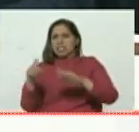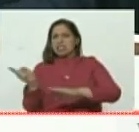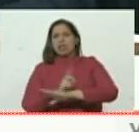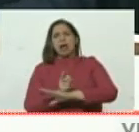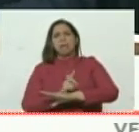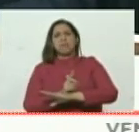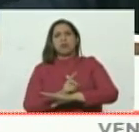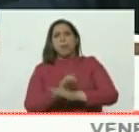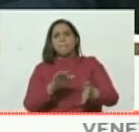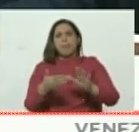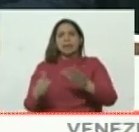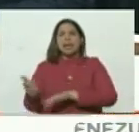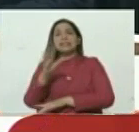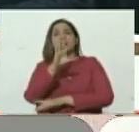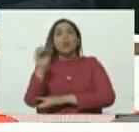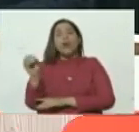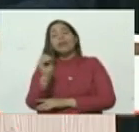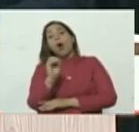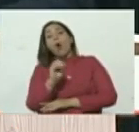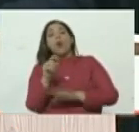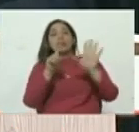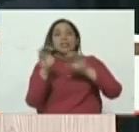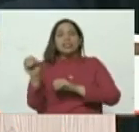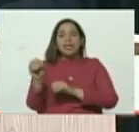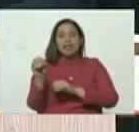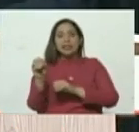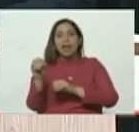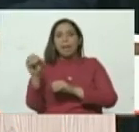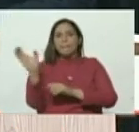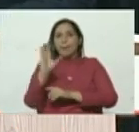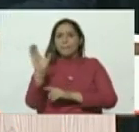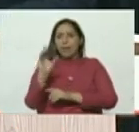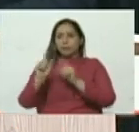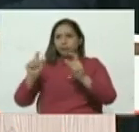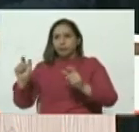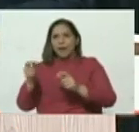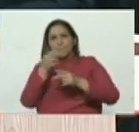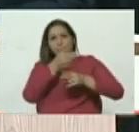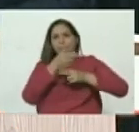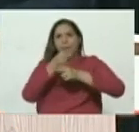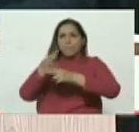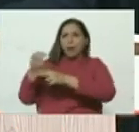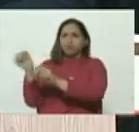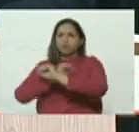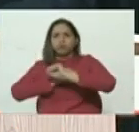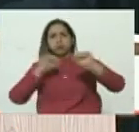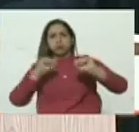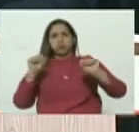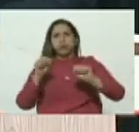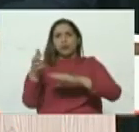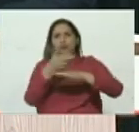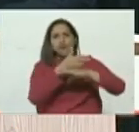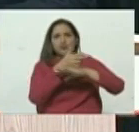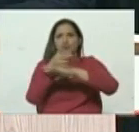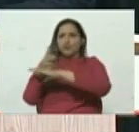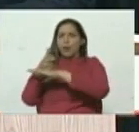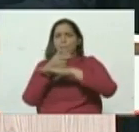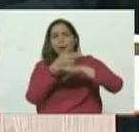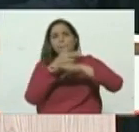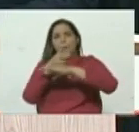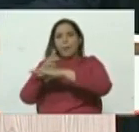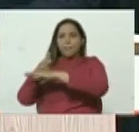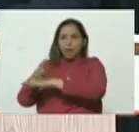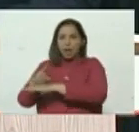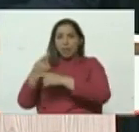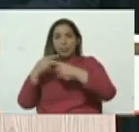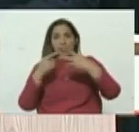60 caraqueños. Y que van a apostar francotiradores, que van a poner explosivos, y que van a colocar una tanqueta, y van a disparar contra los edificios